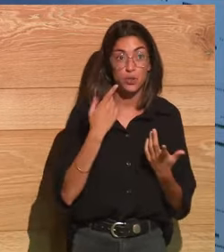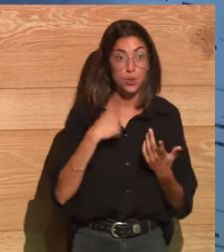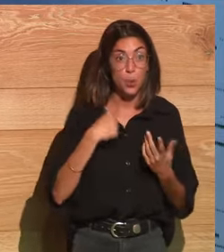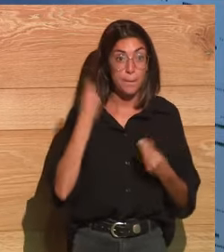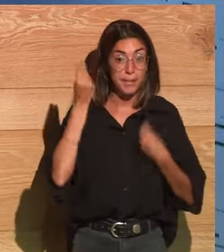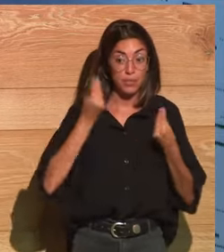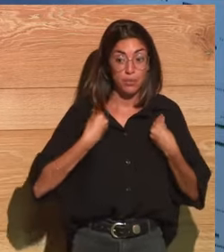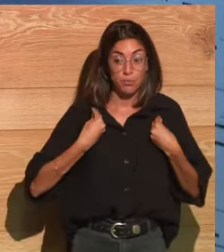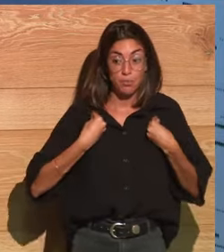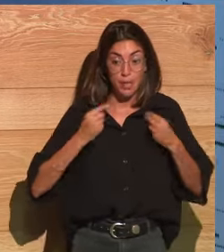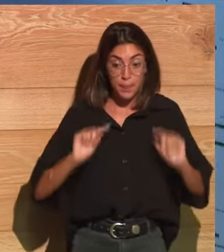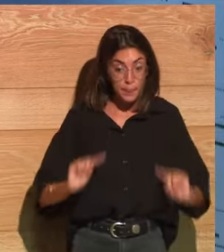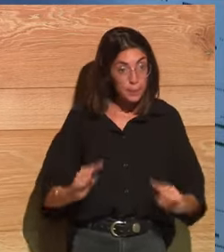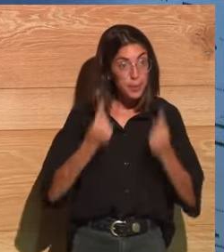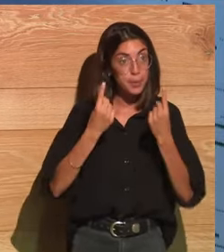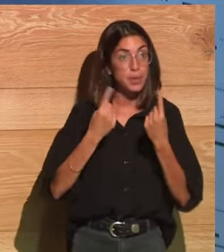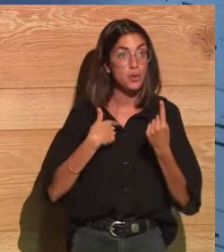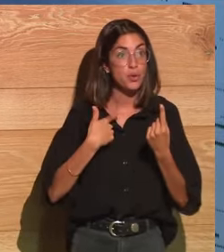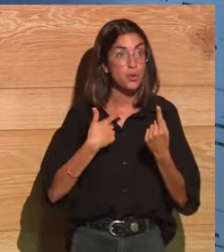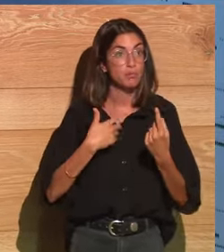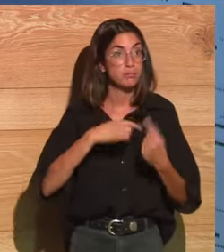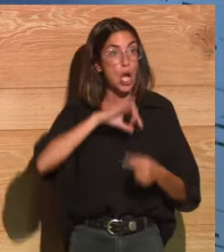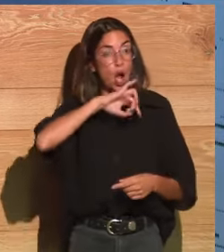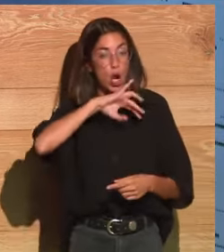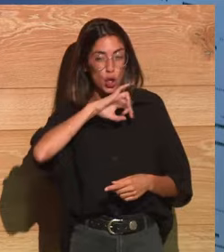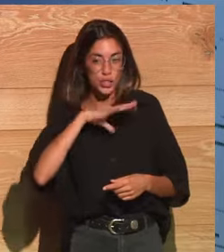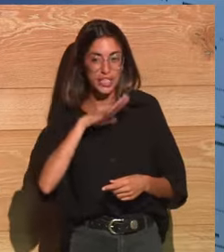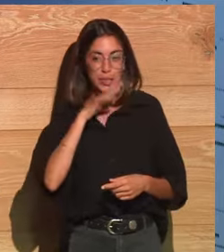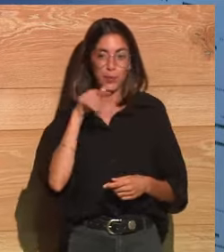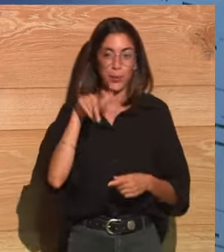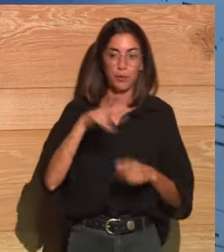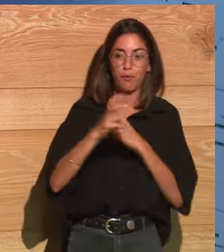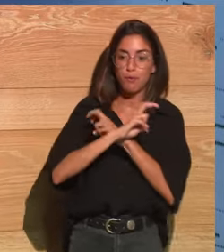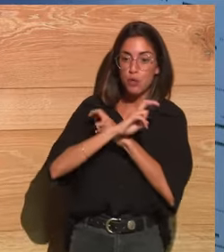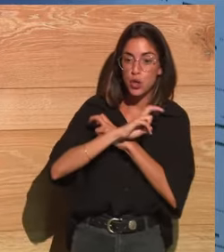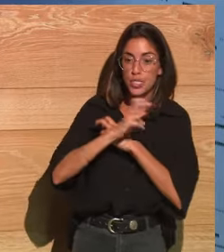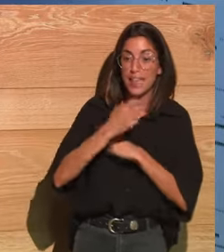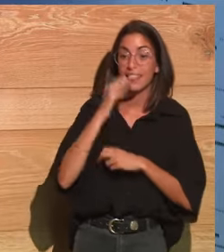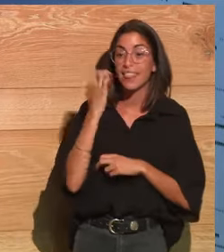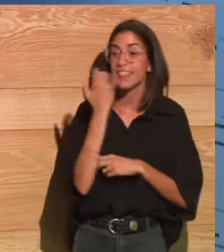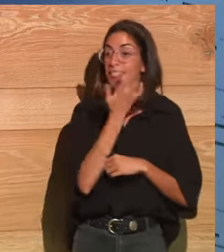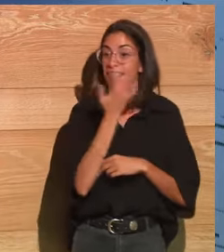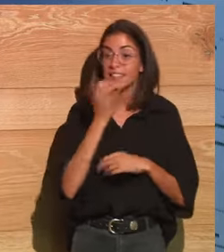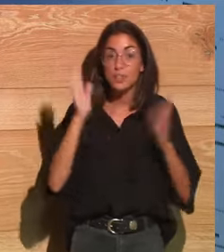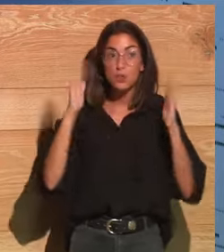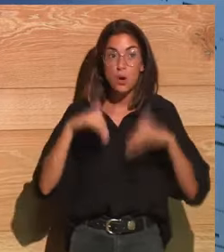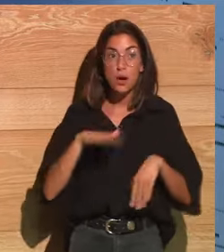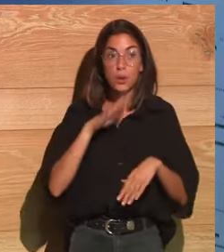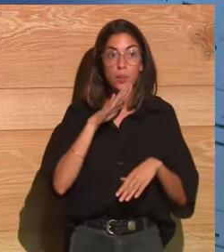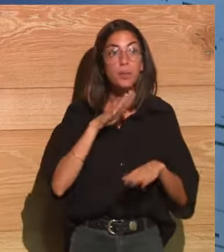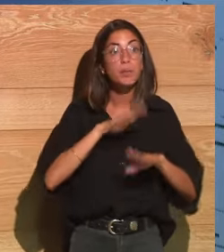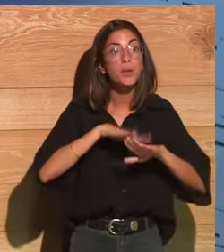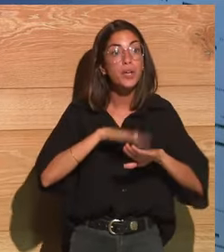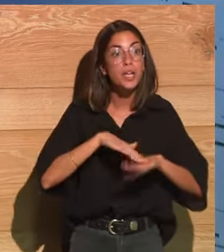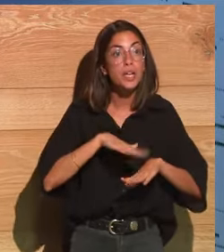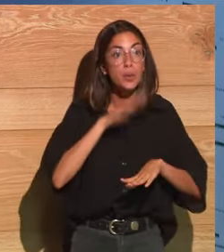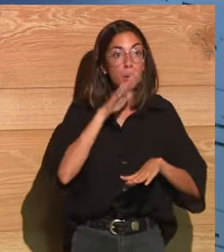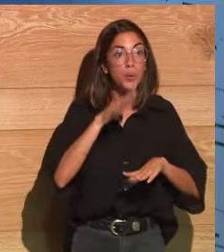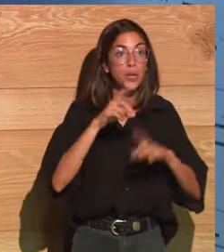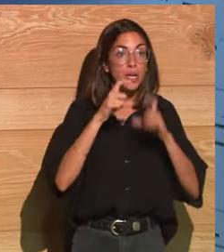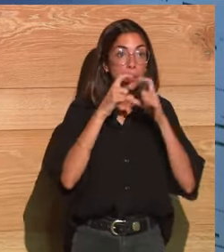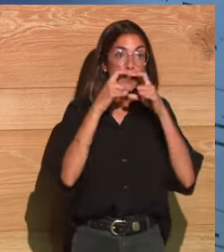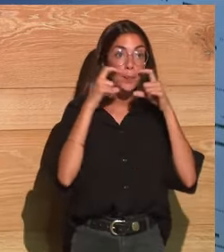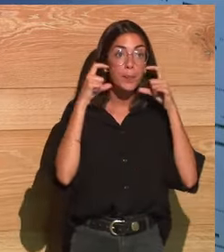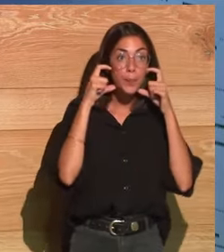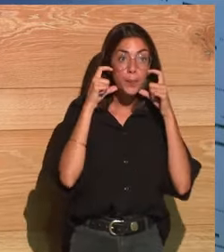que me alegré de que un fósil no tuviera dientes. ¿Por qué? Porque nos estábamos encontrando una mandíbula de 2 millones de años